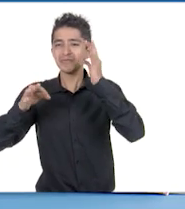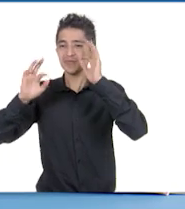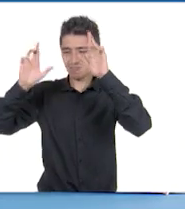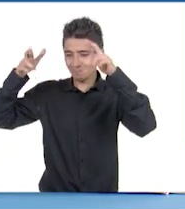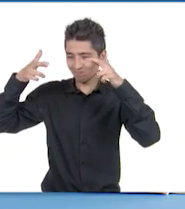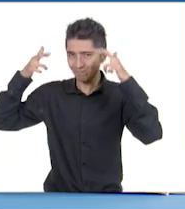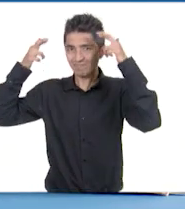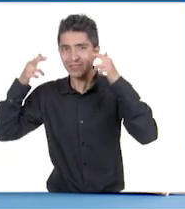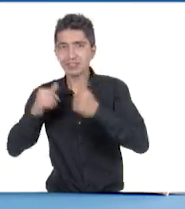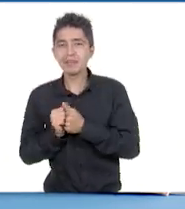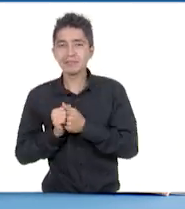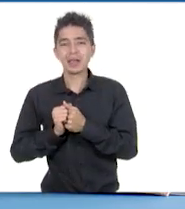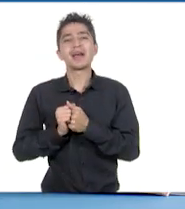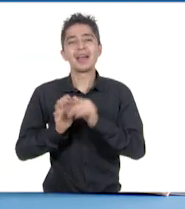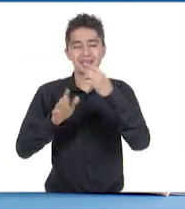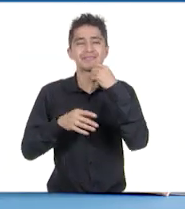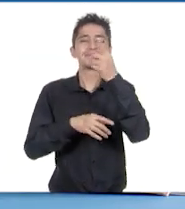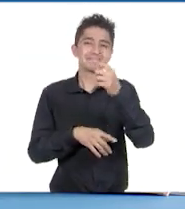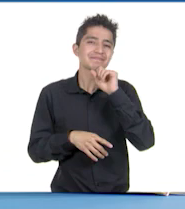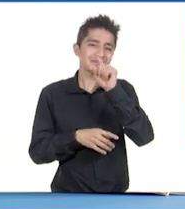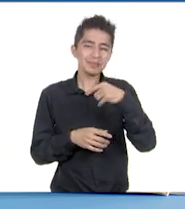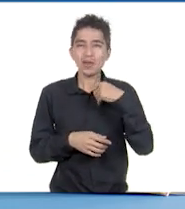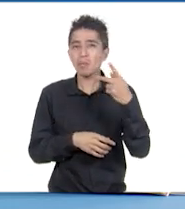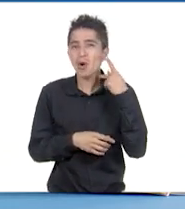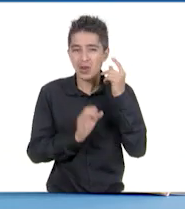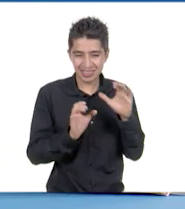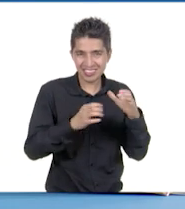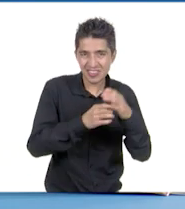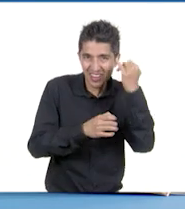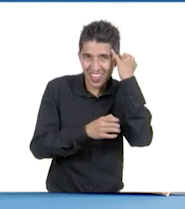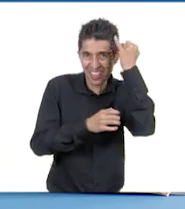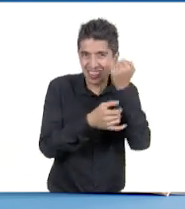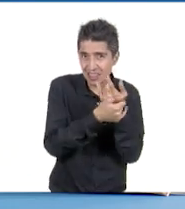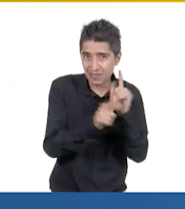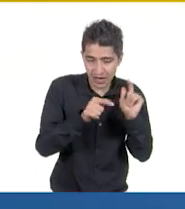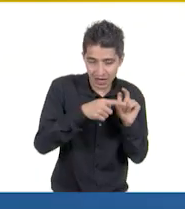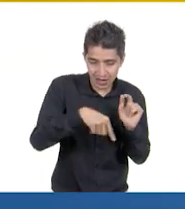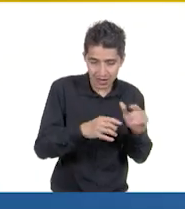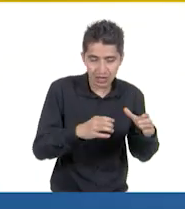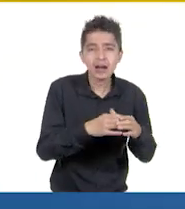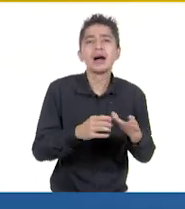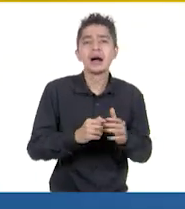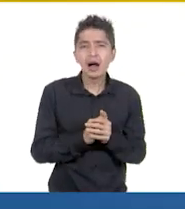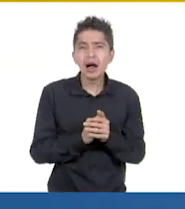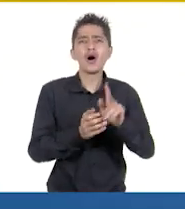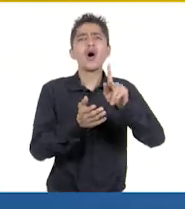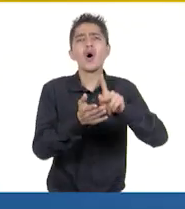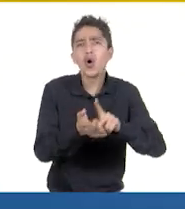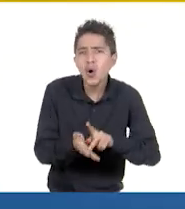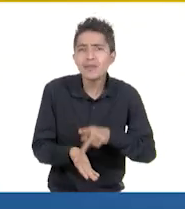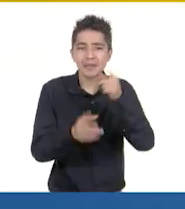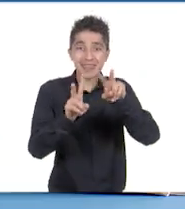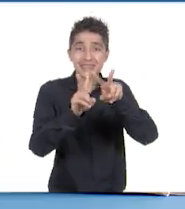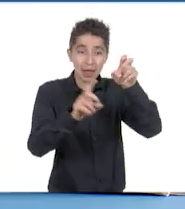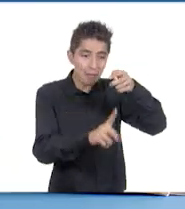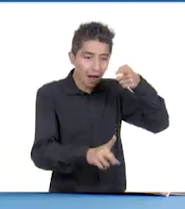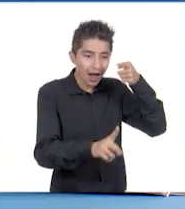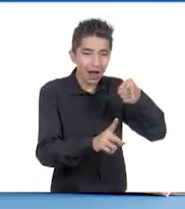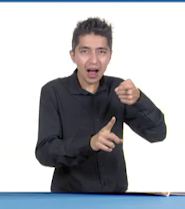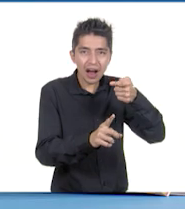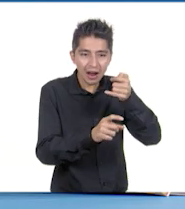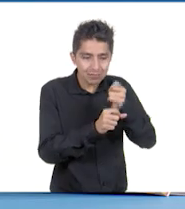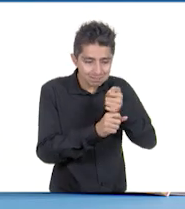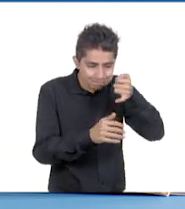Y también me percaté que los liberales, otra vez, son nuestro tema de estudio. ¿Qué nos